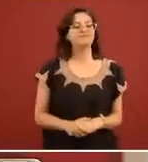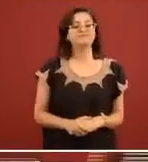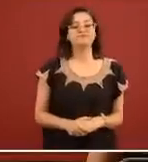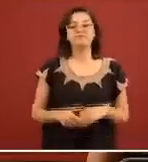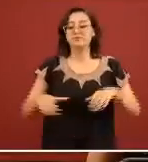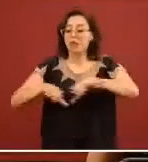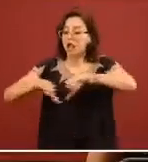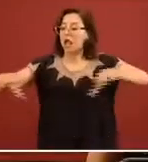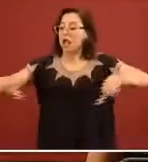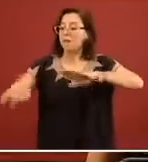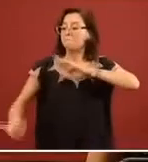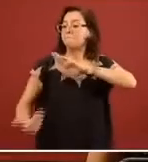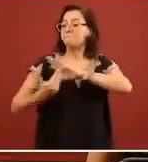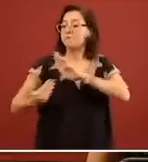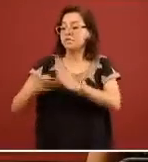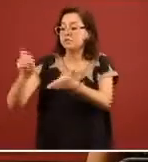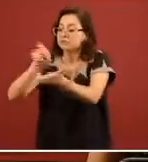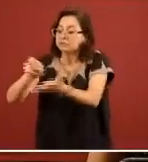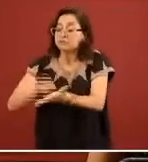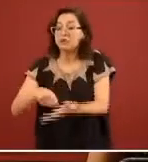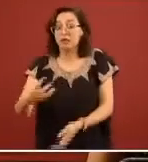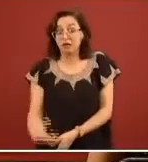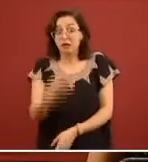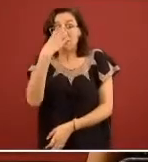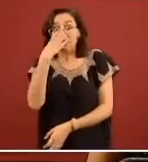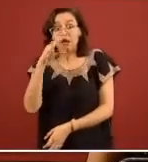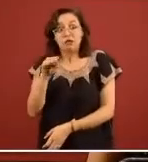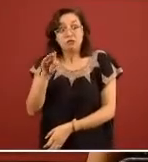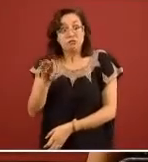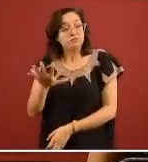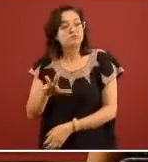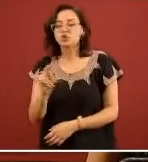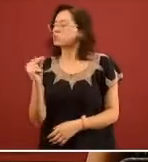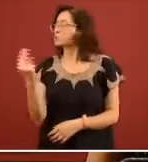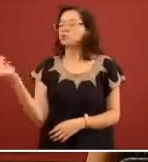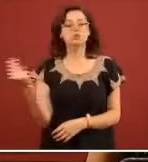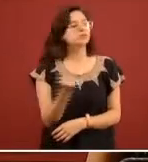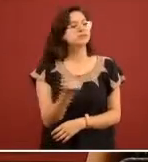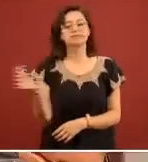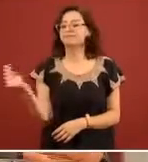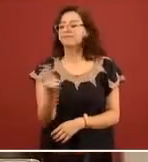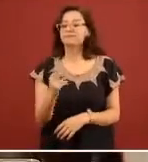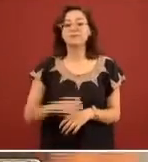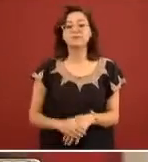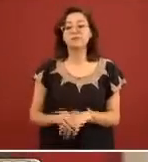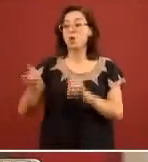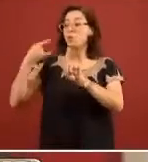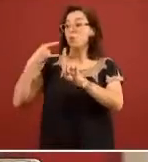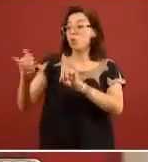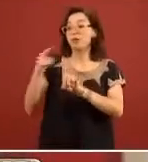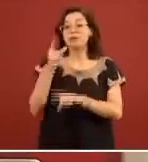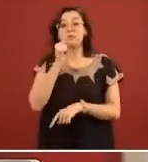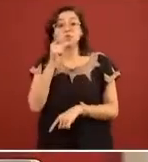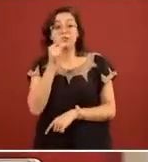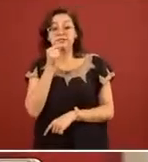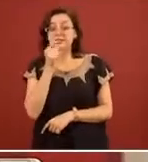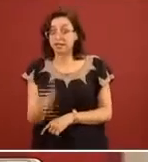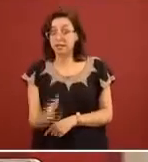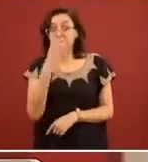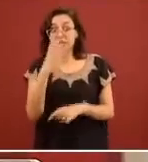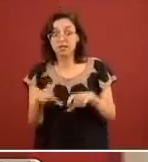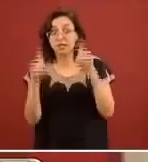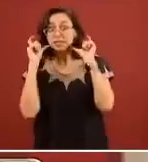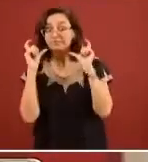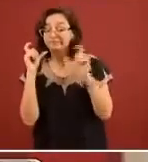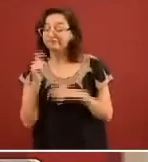el escritorio de la recepción no necesita una mascarilla N95. Quien le recibe en la puerta porque es el vigilante no necesita